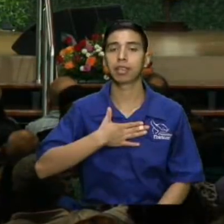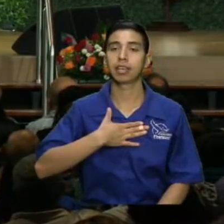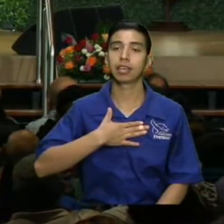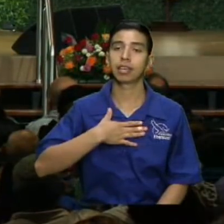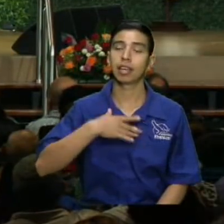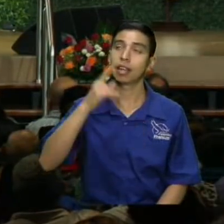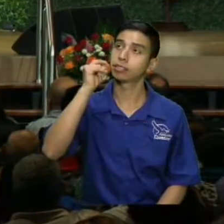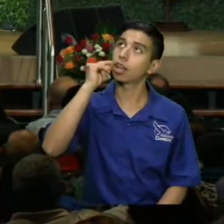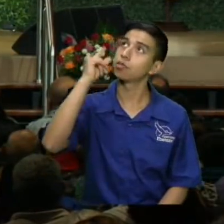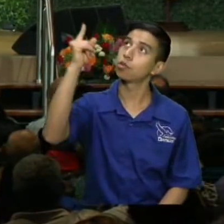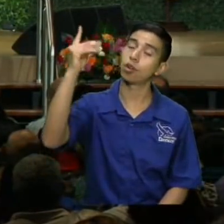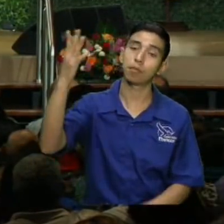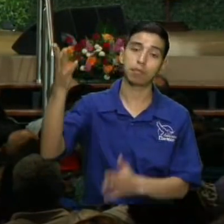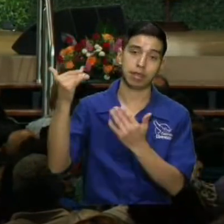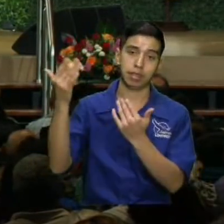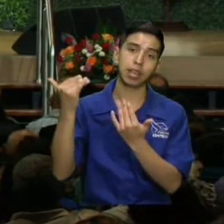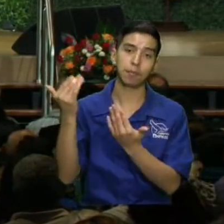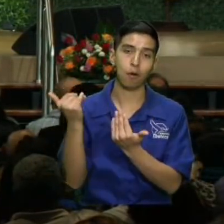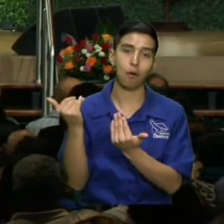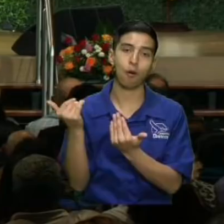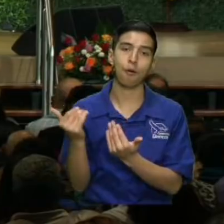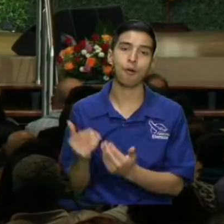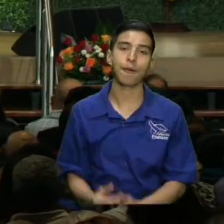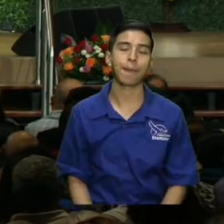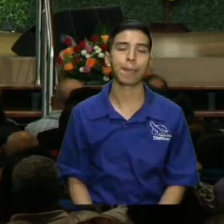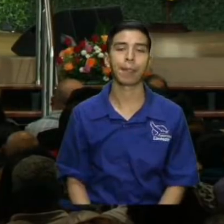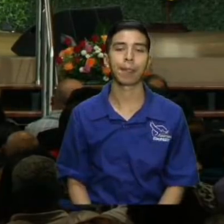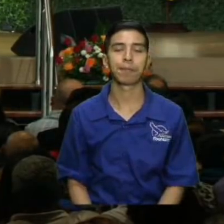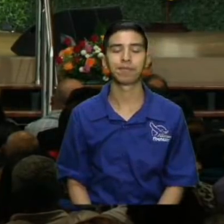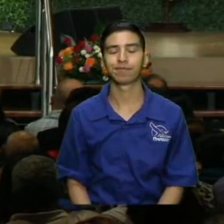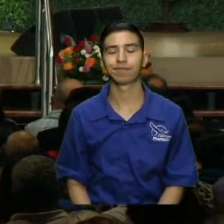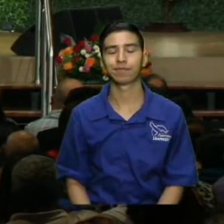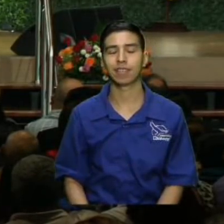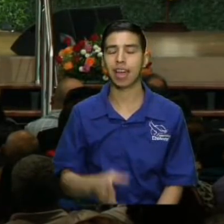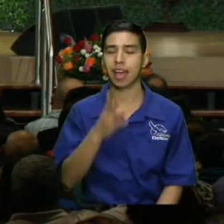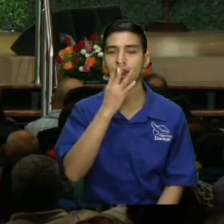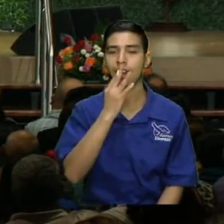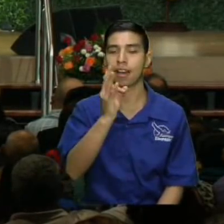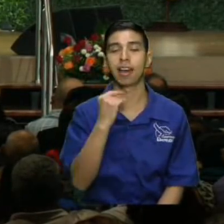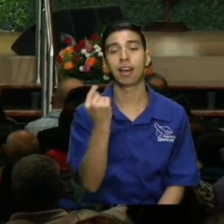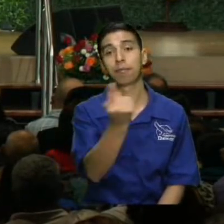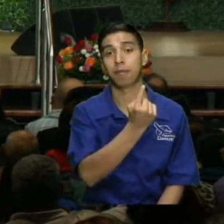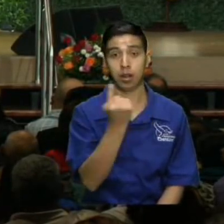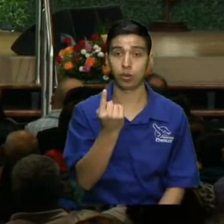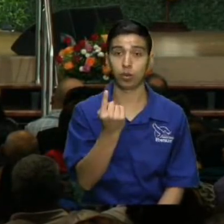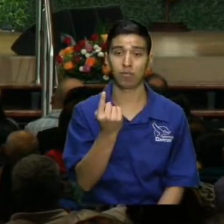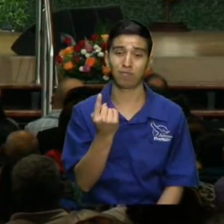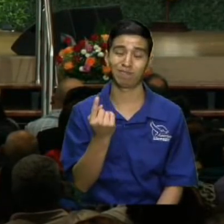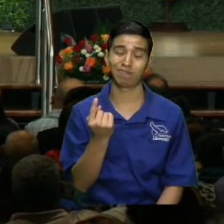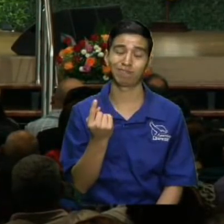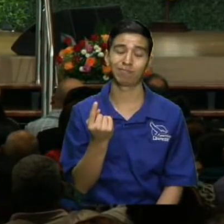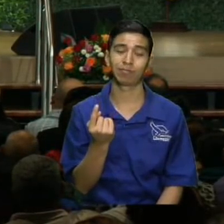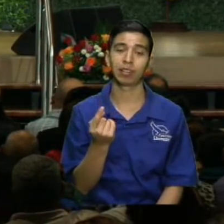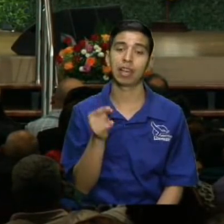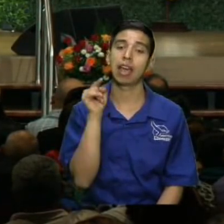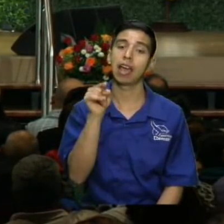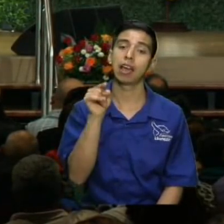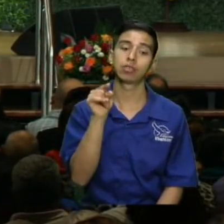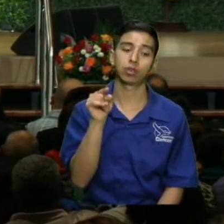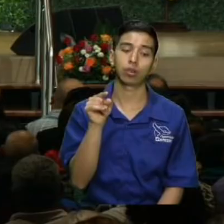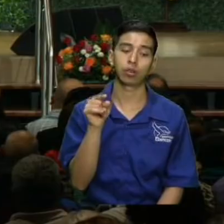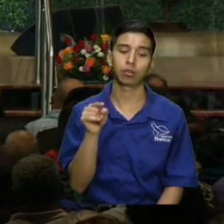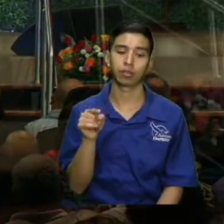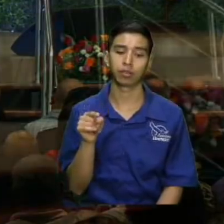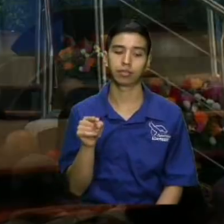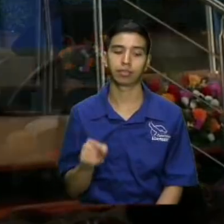Me recuerdo perfectamente cuando el Señor me llamó, hermano, fue y lo que me decían algunos: ¿te vas